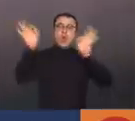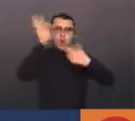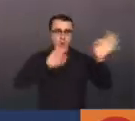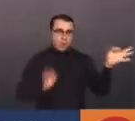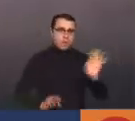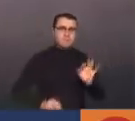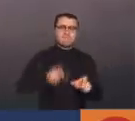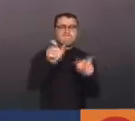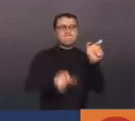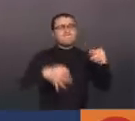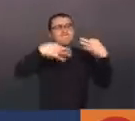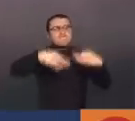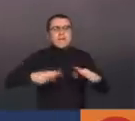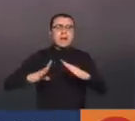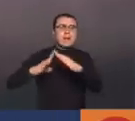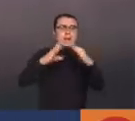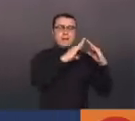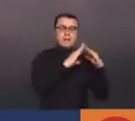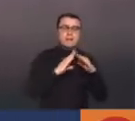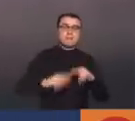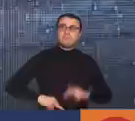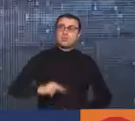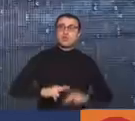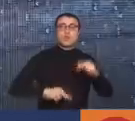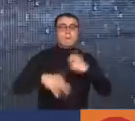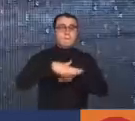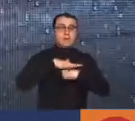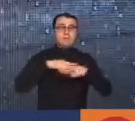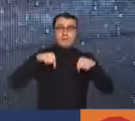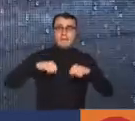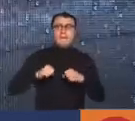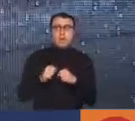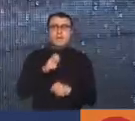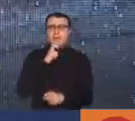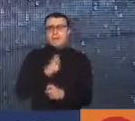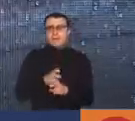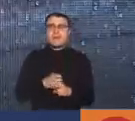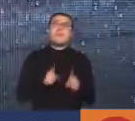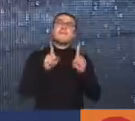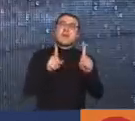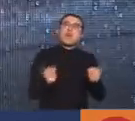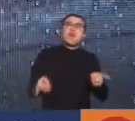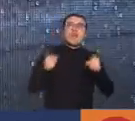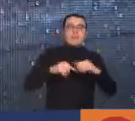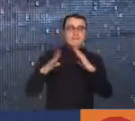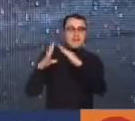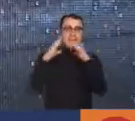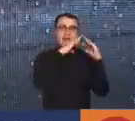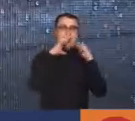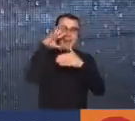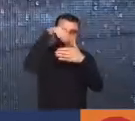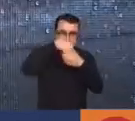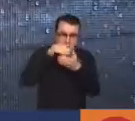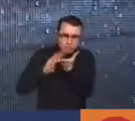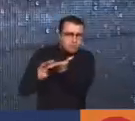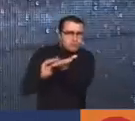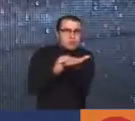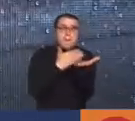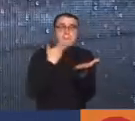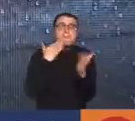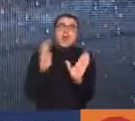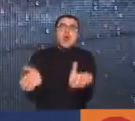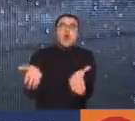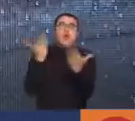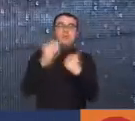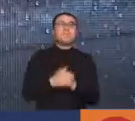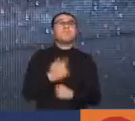para hacer barrios, en Bogotá es difícil, y para mejoramiento de la vivienda. Cuando uno